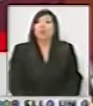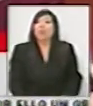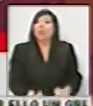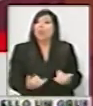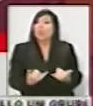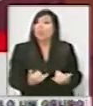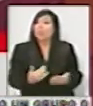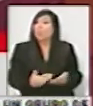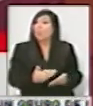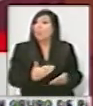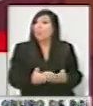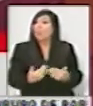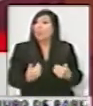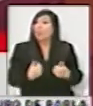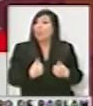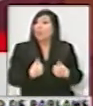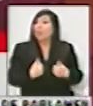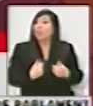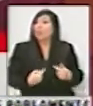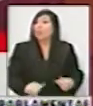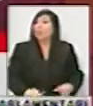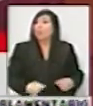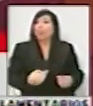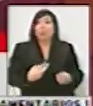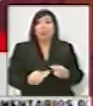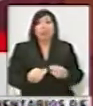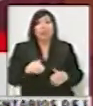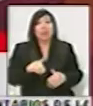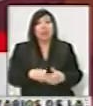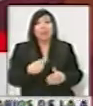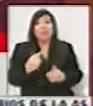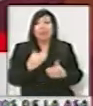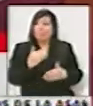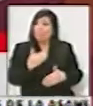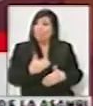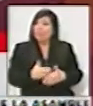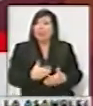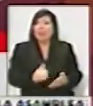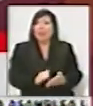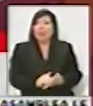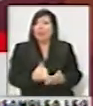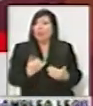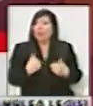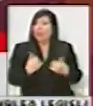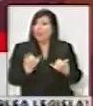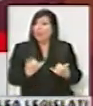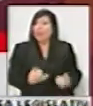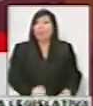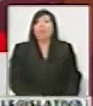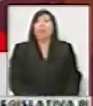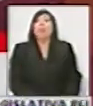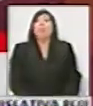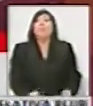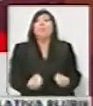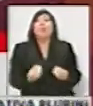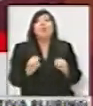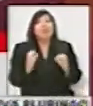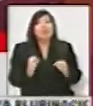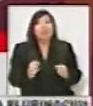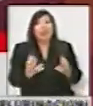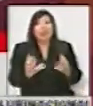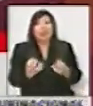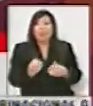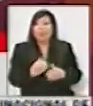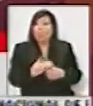es parte del problema que tenemos, presidenta, de un debate de reforma electoral parcial, como el que estamos teniendo acá. Porque si lo que queremos es